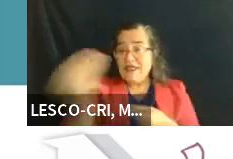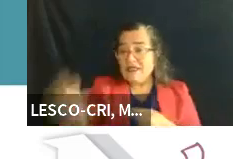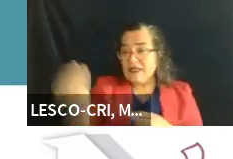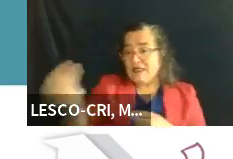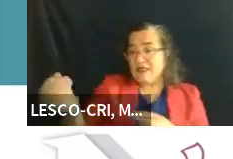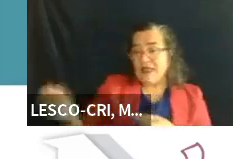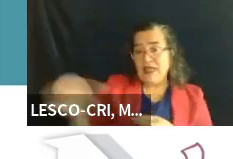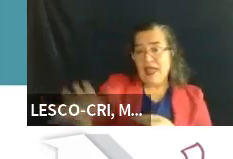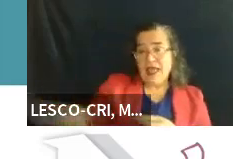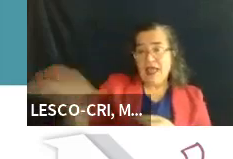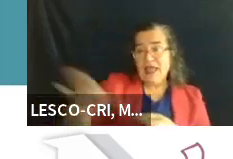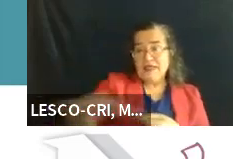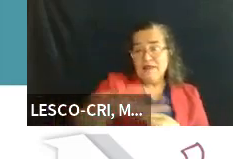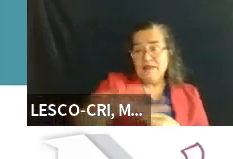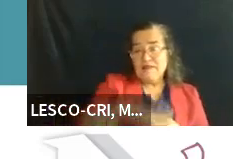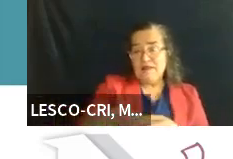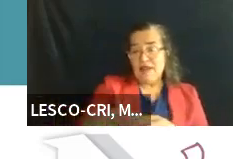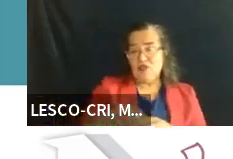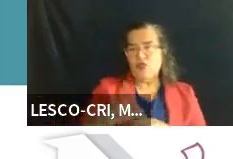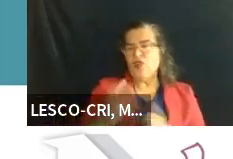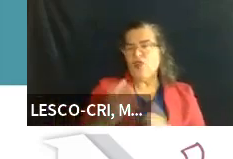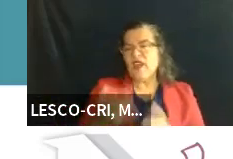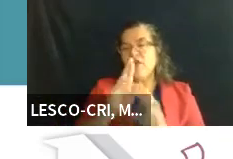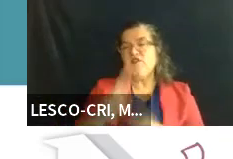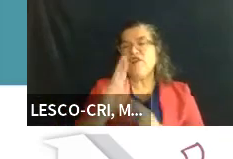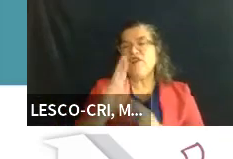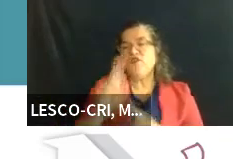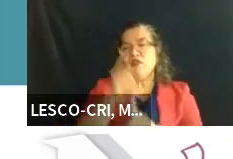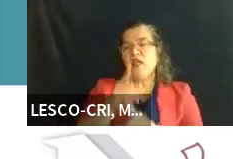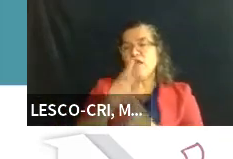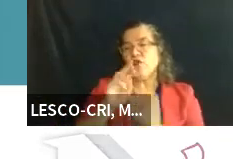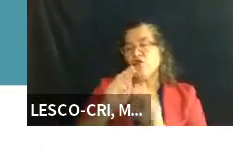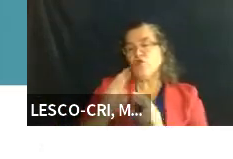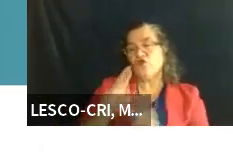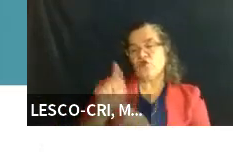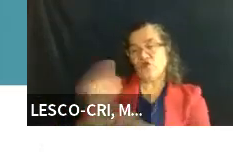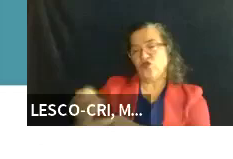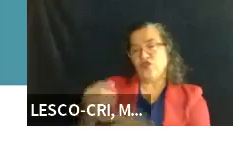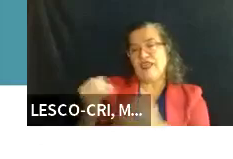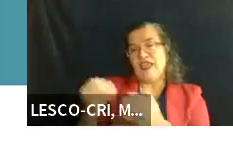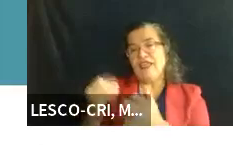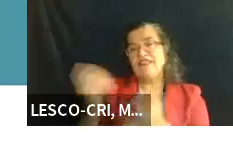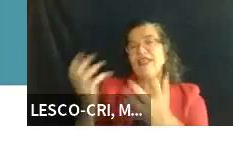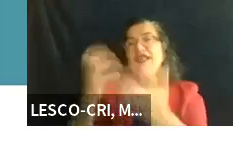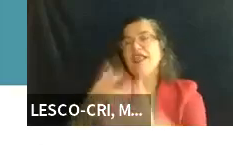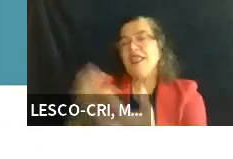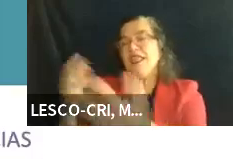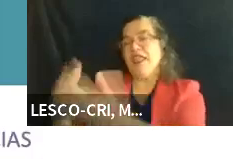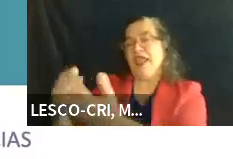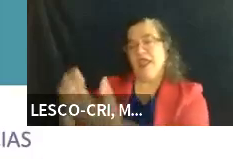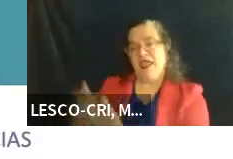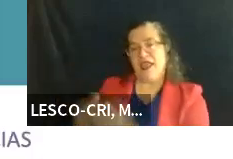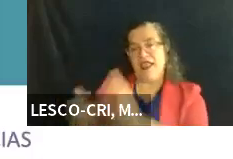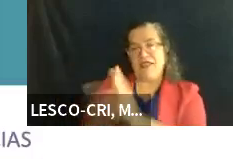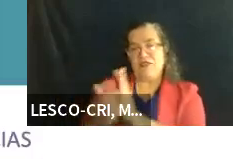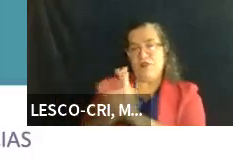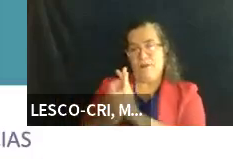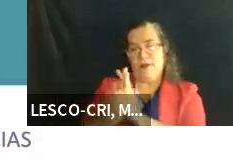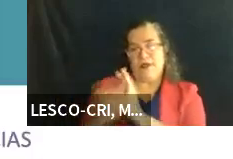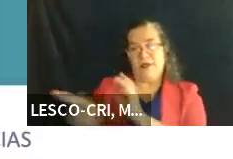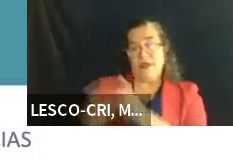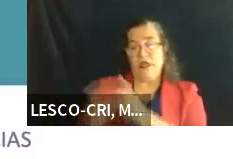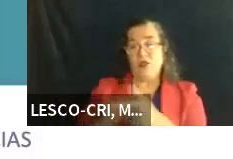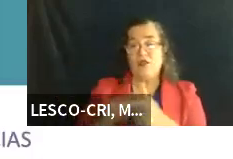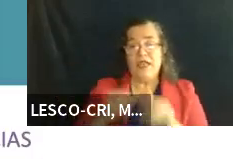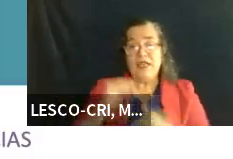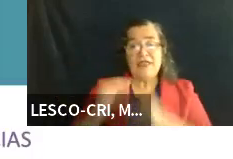curricular los resultados puntuales que se alinean a esas competencias. Entonces, en este escalamiento de la